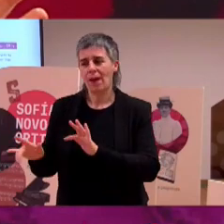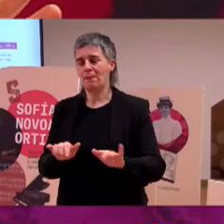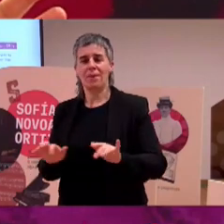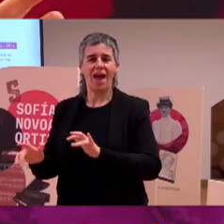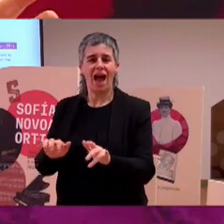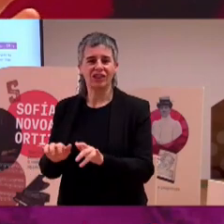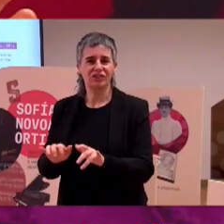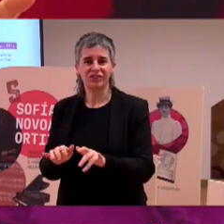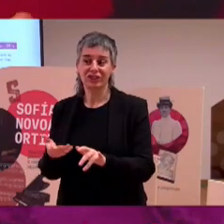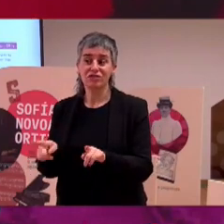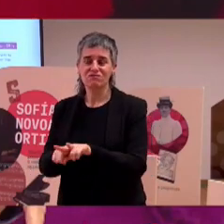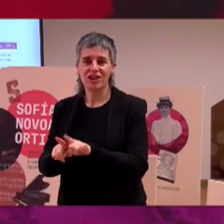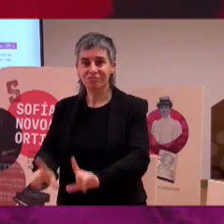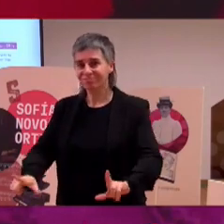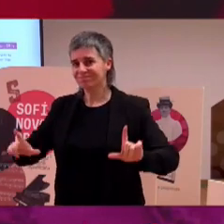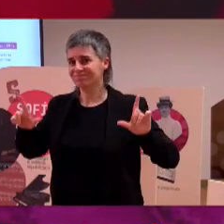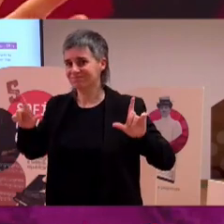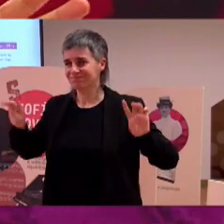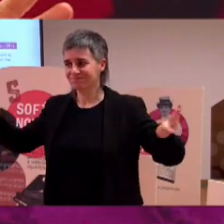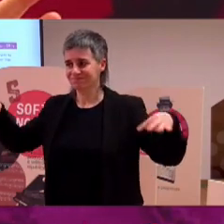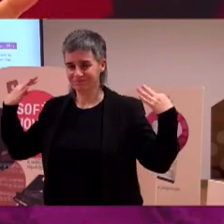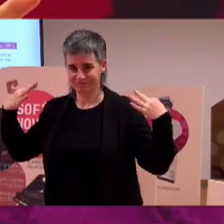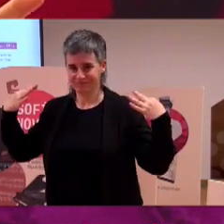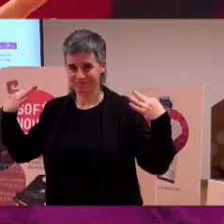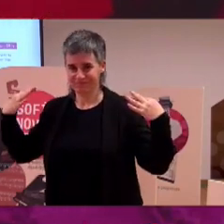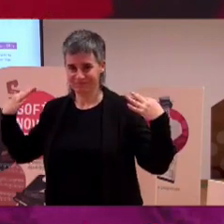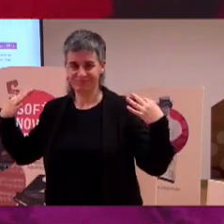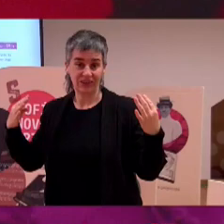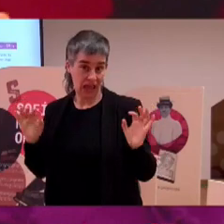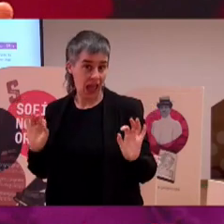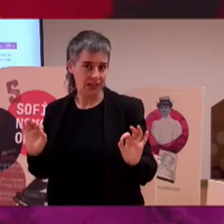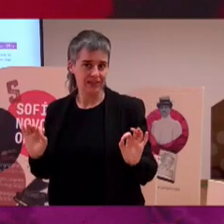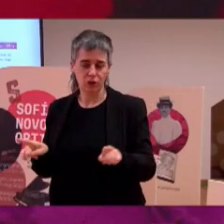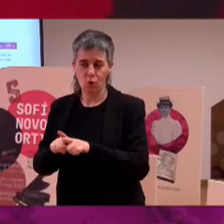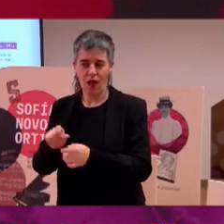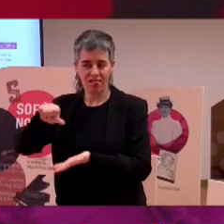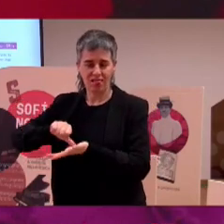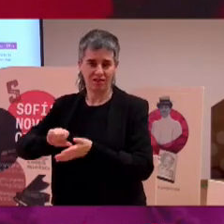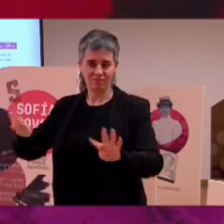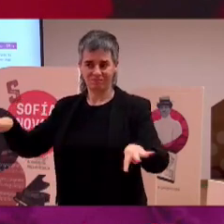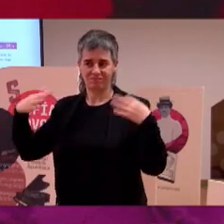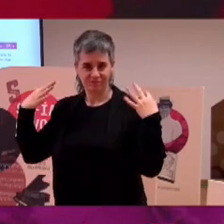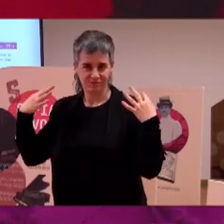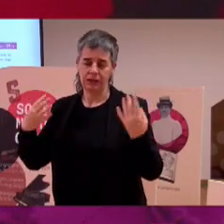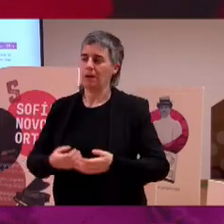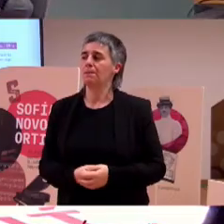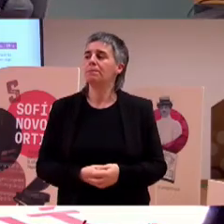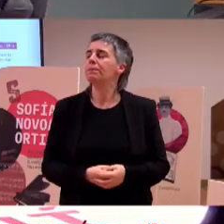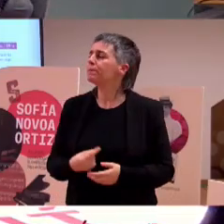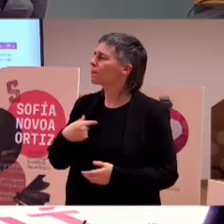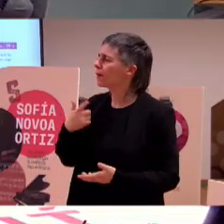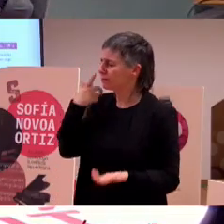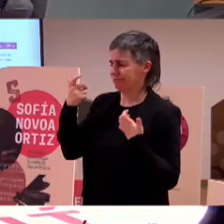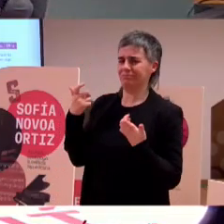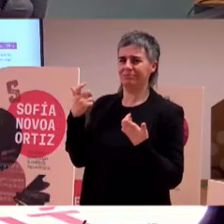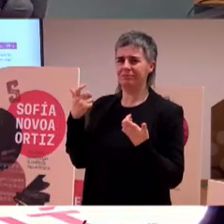reunión vai ao redor túa. Ti eres o centro. Pero chama a atención que reserve, digamos, ese papel para